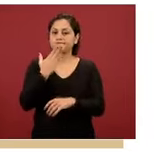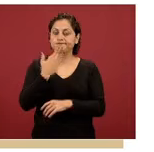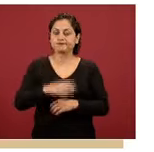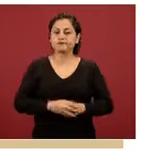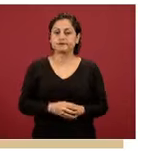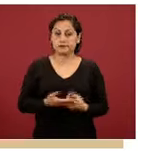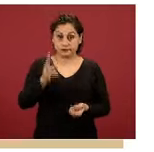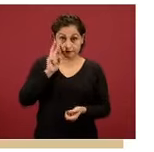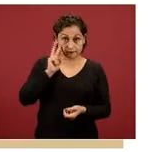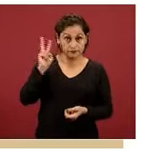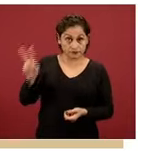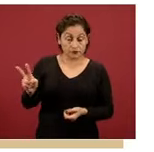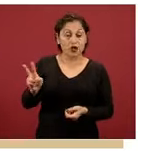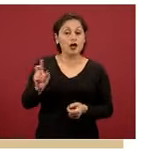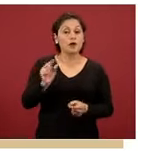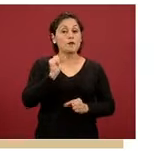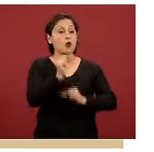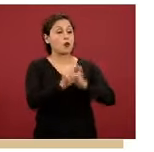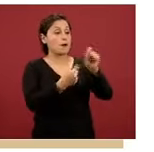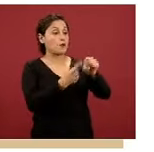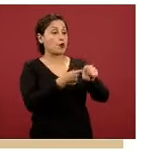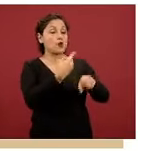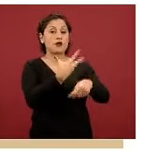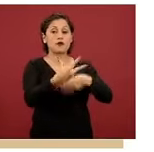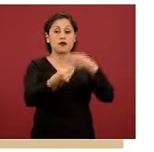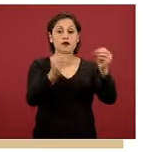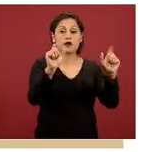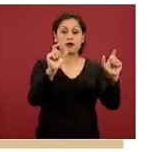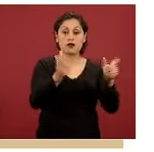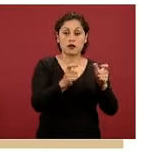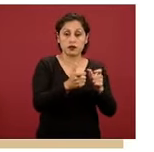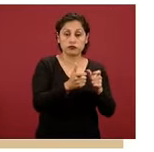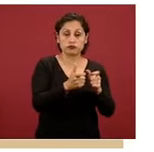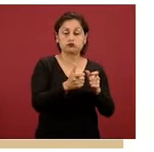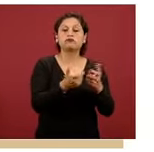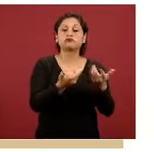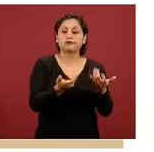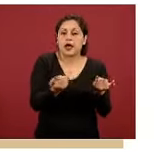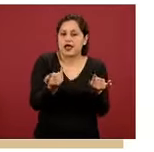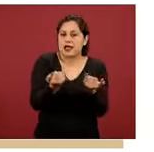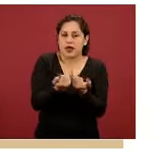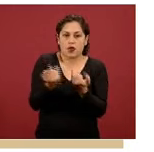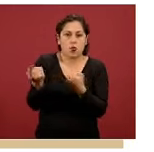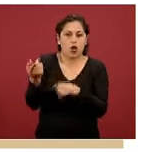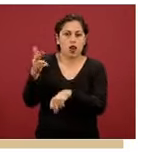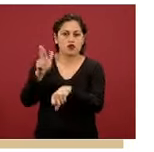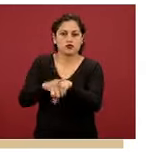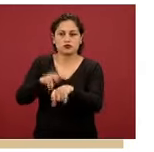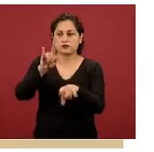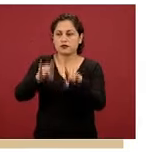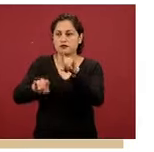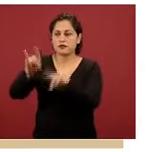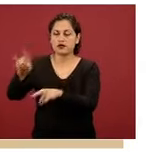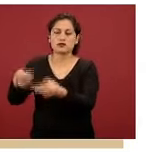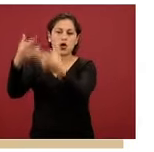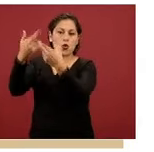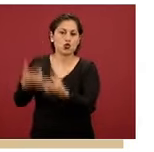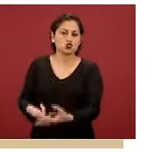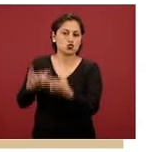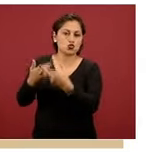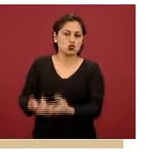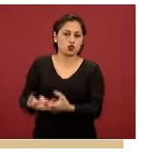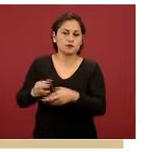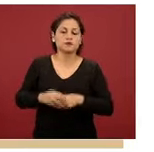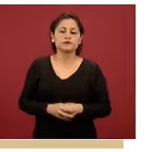que conforme la epidemia se ha ido reduciendo, igual es la reducción en la proporción o porcentaje de camas que están